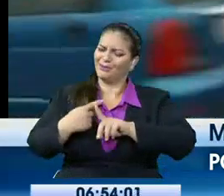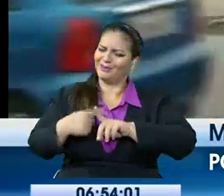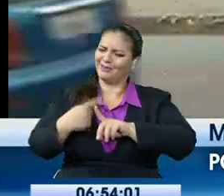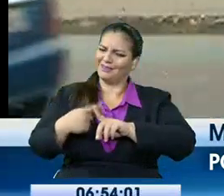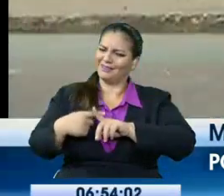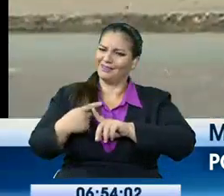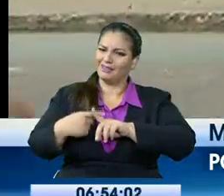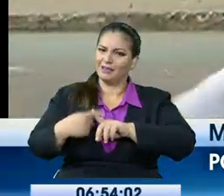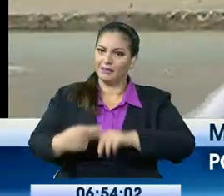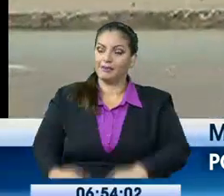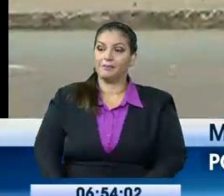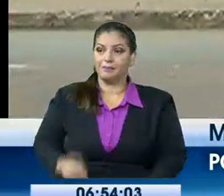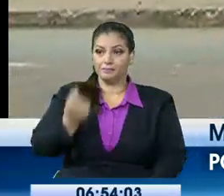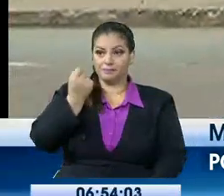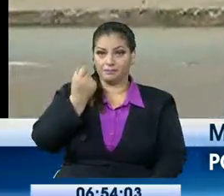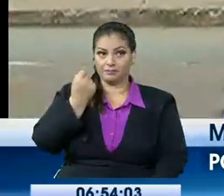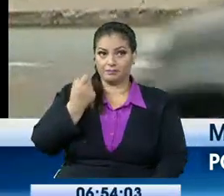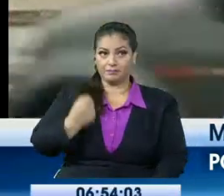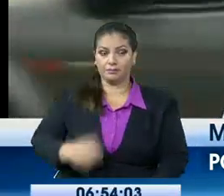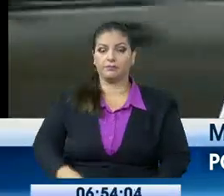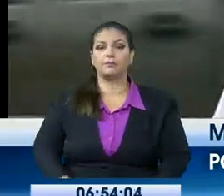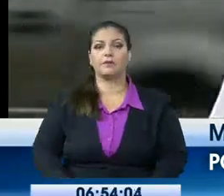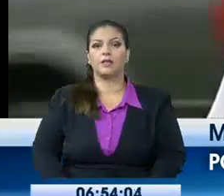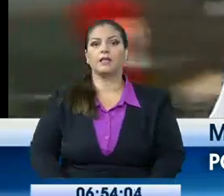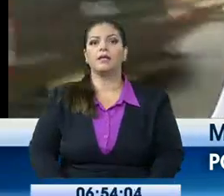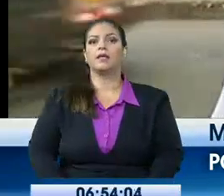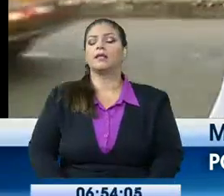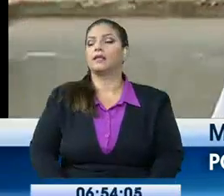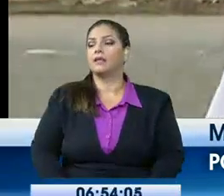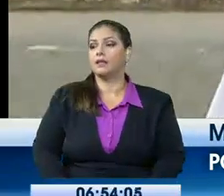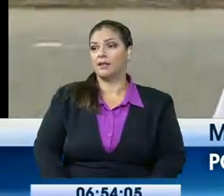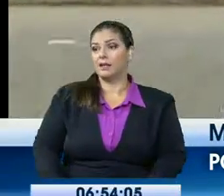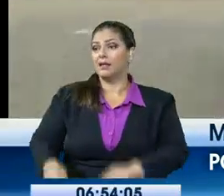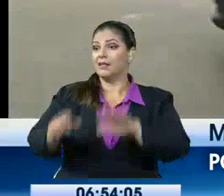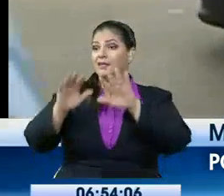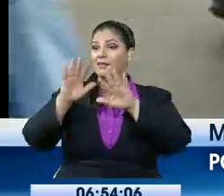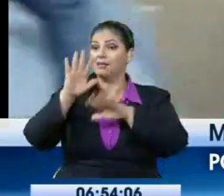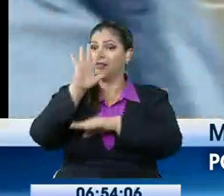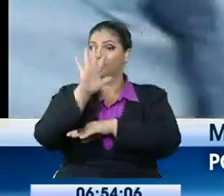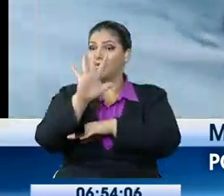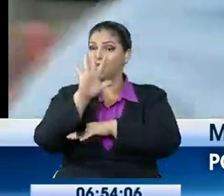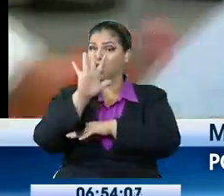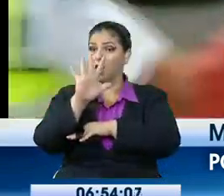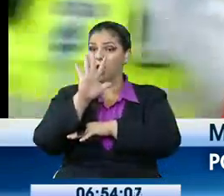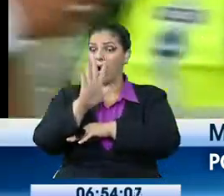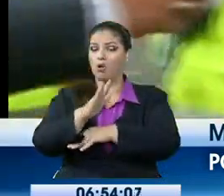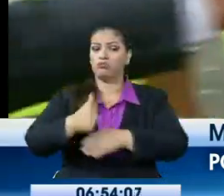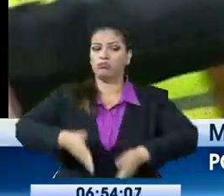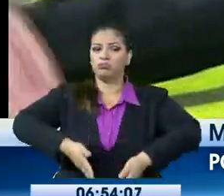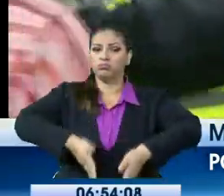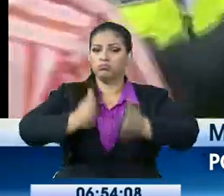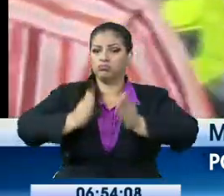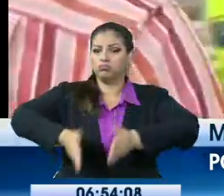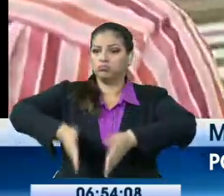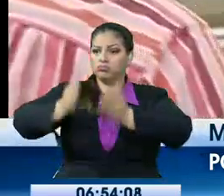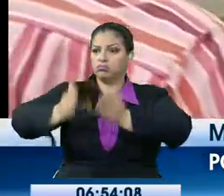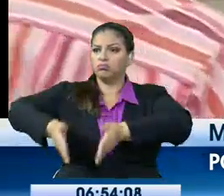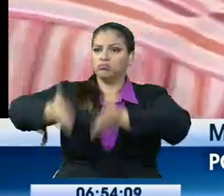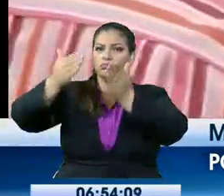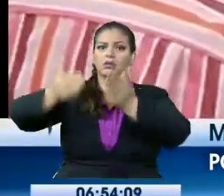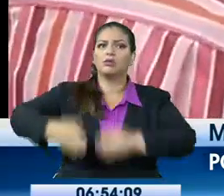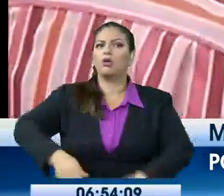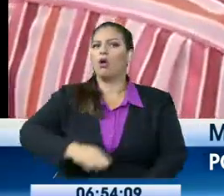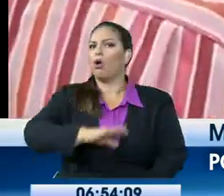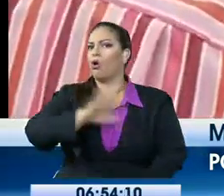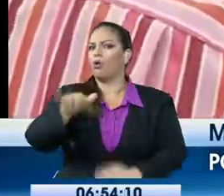están sacando 5 vehículos, 5 carriles a la vez a la Orellana. Se va a solicitar a la Municipalidad de Guayaquil que